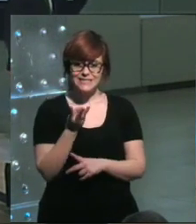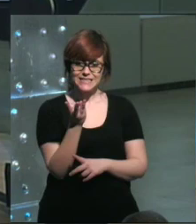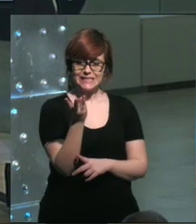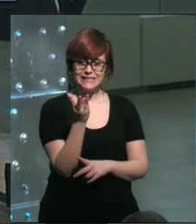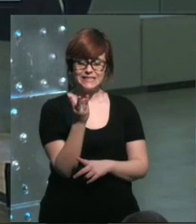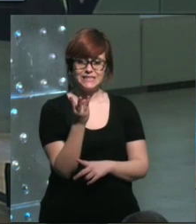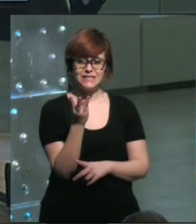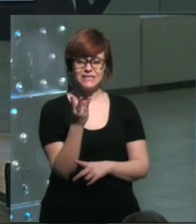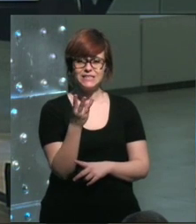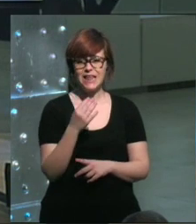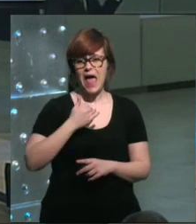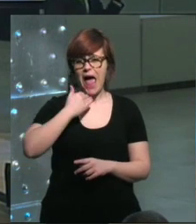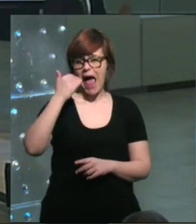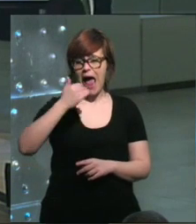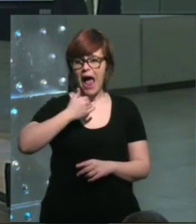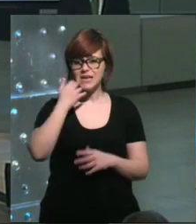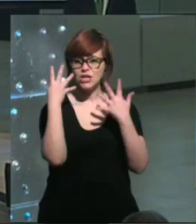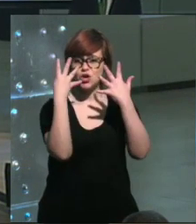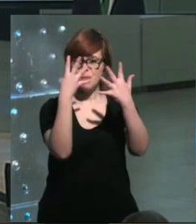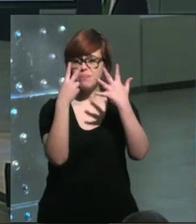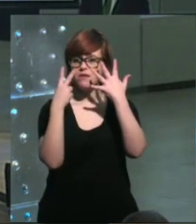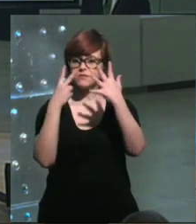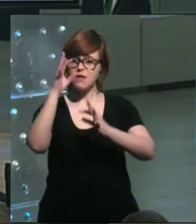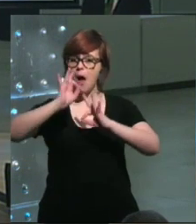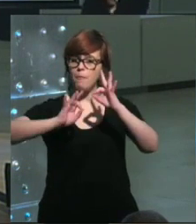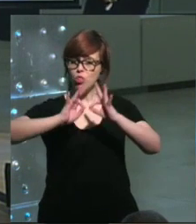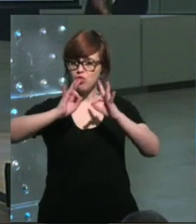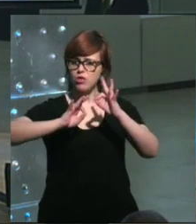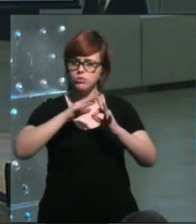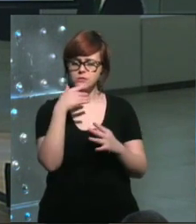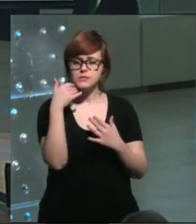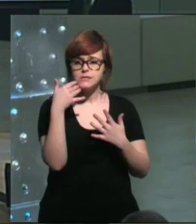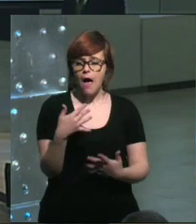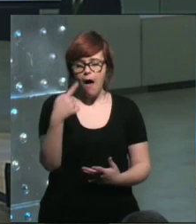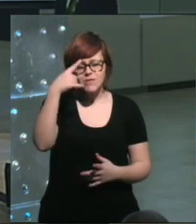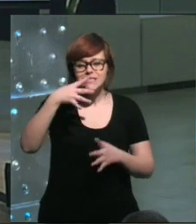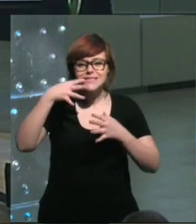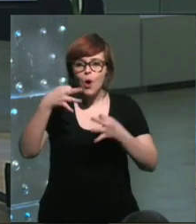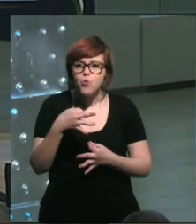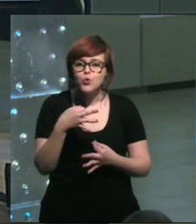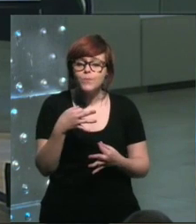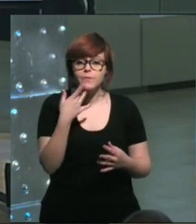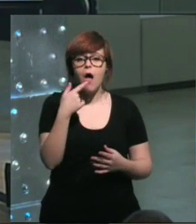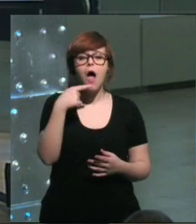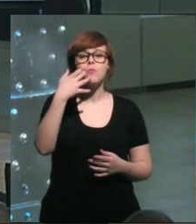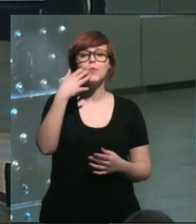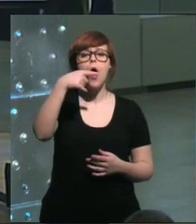adelantar con un 97% de probabilidades cómo iban a votar la persona. Les doy un ejemplo español. ¿Quién de aquí sabe cuál es el código postal de Pozuelo